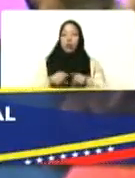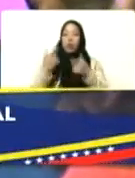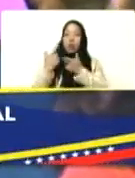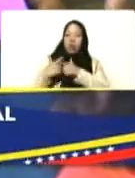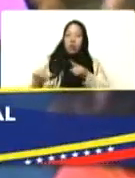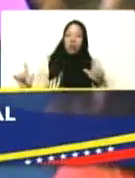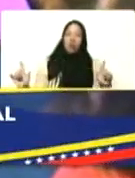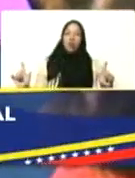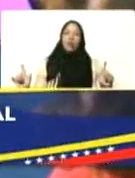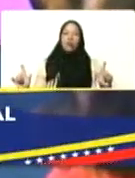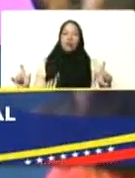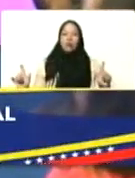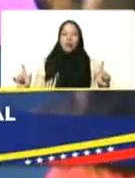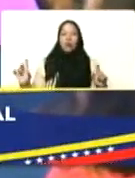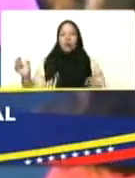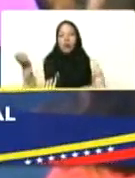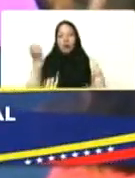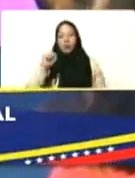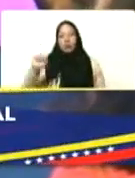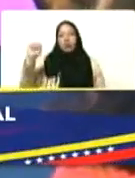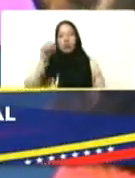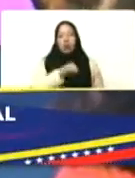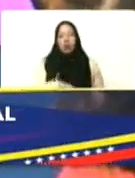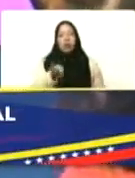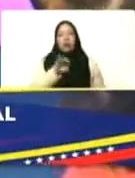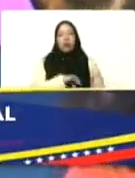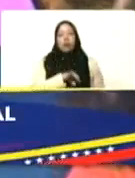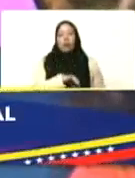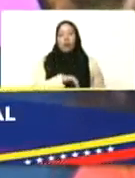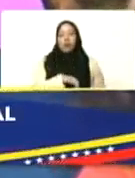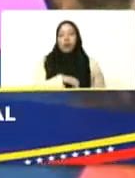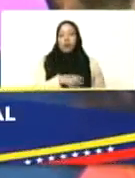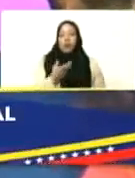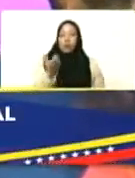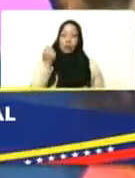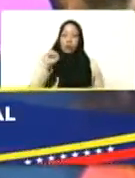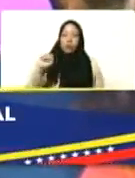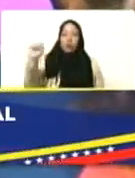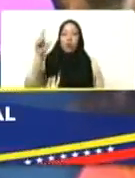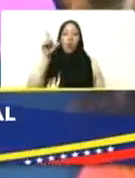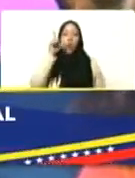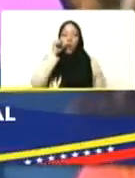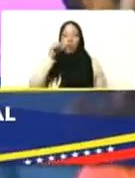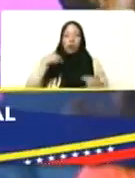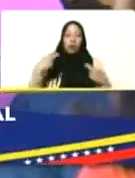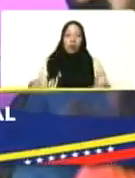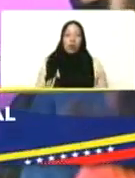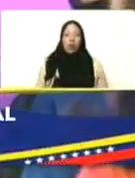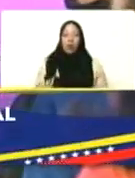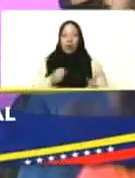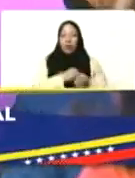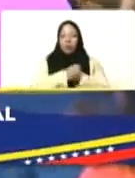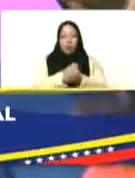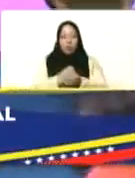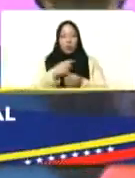libertad, una sociedad verdaderamente solidaria, humana, basada en el amor,